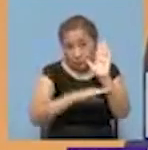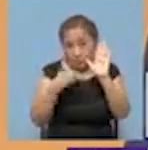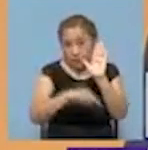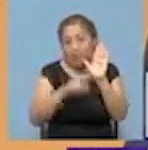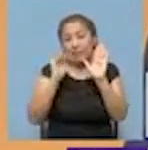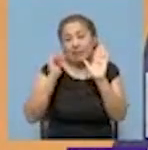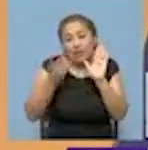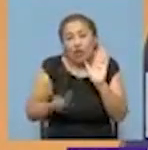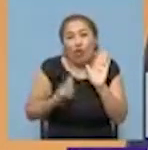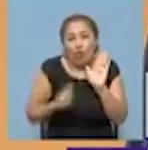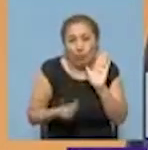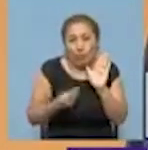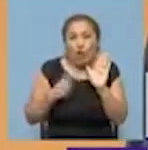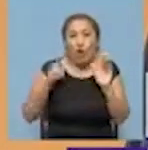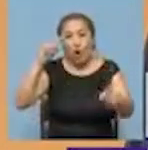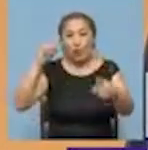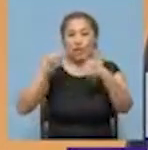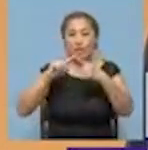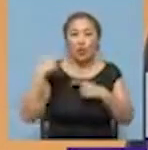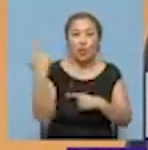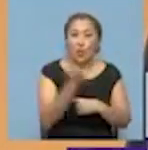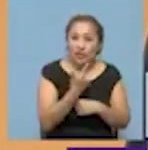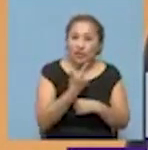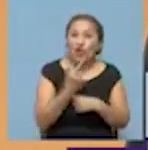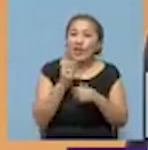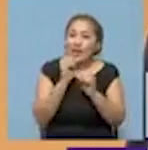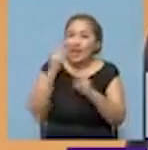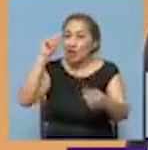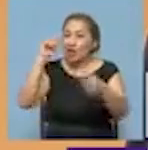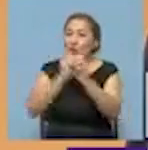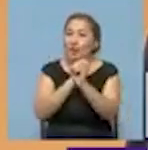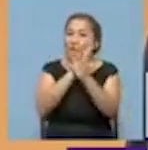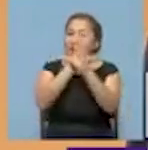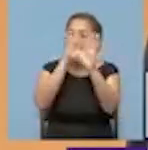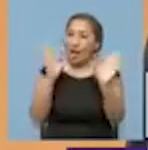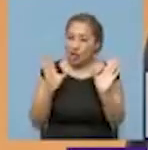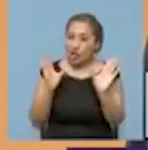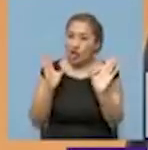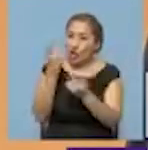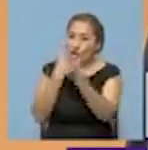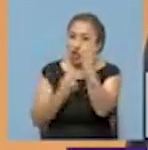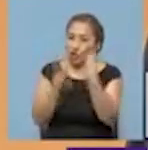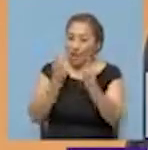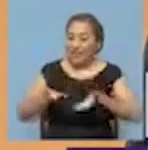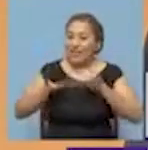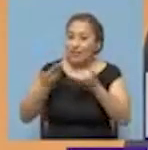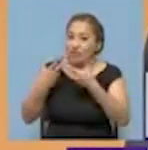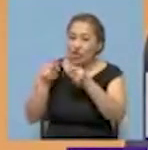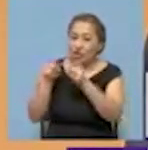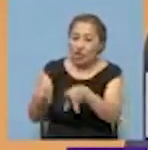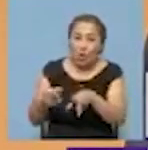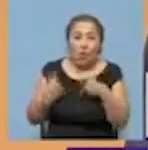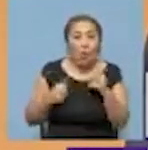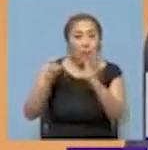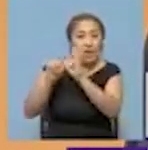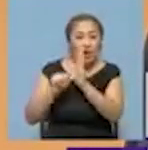lógicamente nuestra meta es obtener claros objetivos demográficos y no brindar servicios pero para que